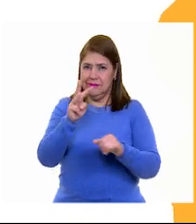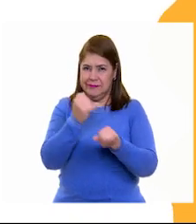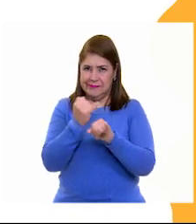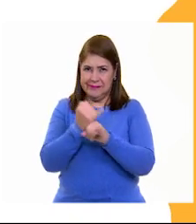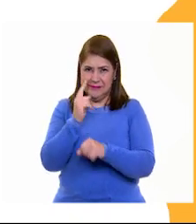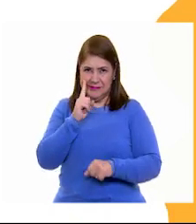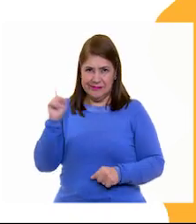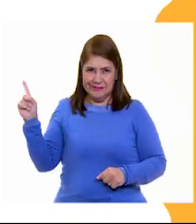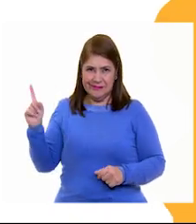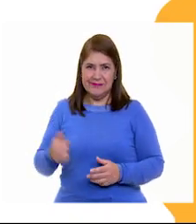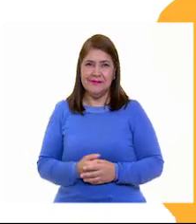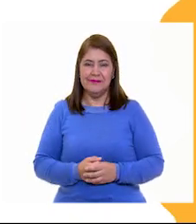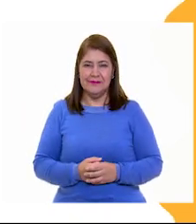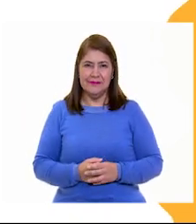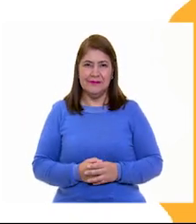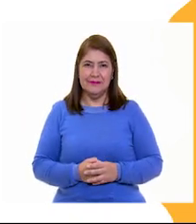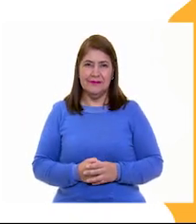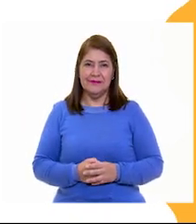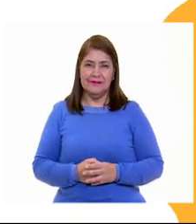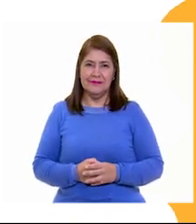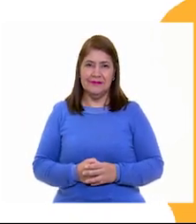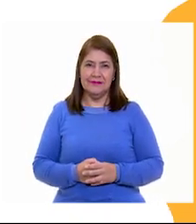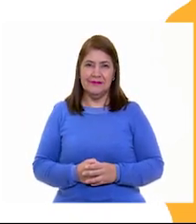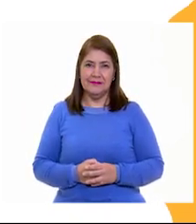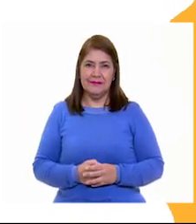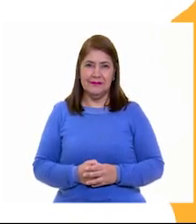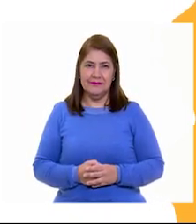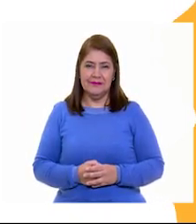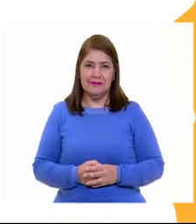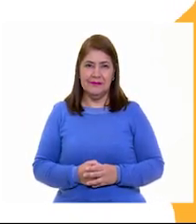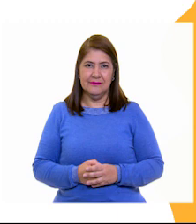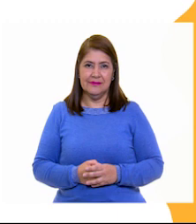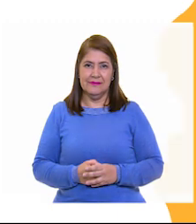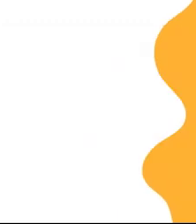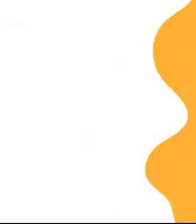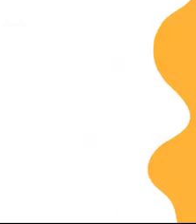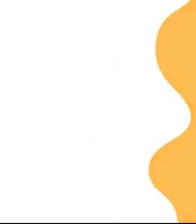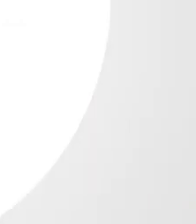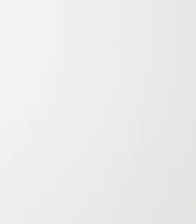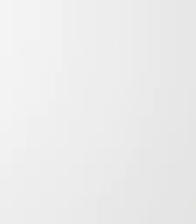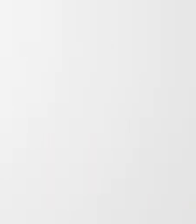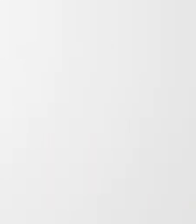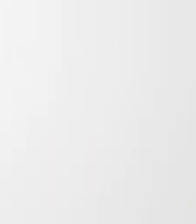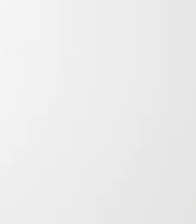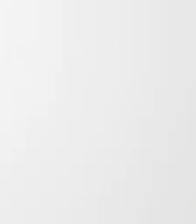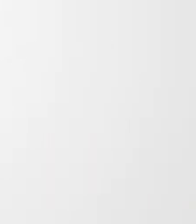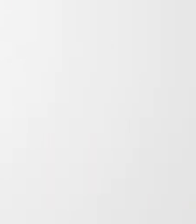la siguiente liga: aprendeencasa.cep.gob.mx.